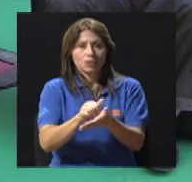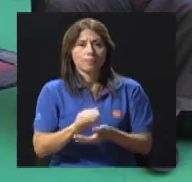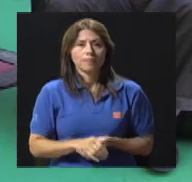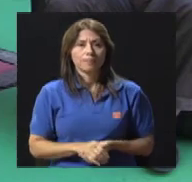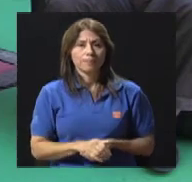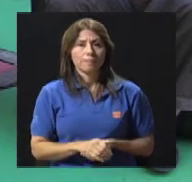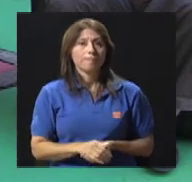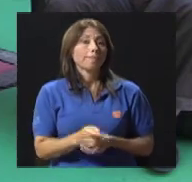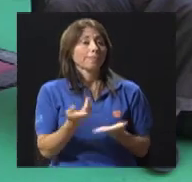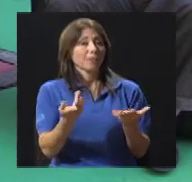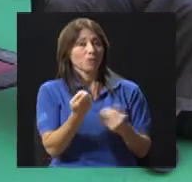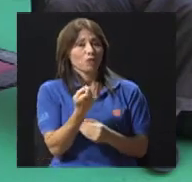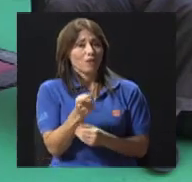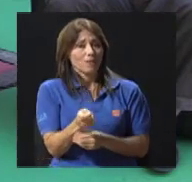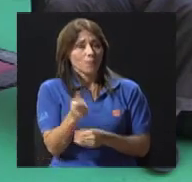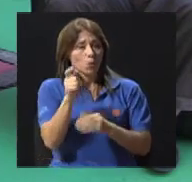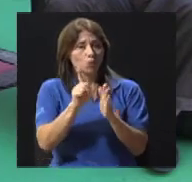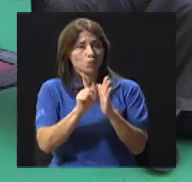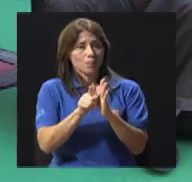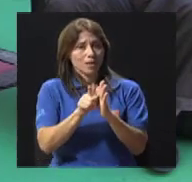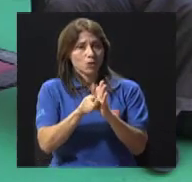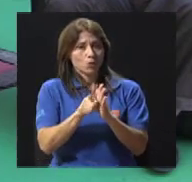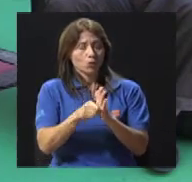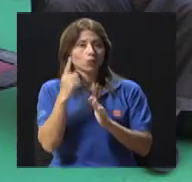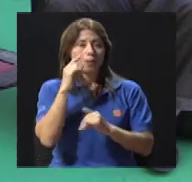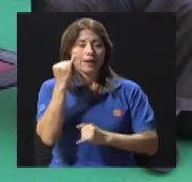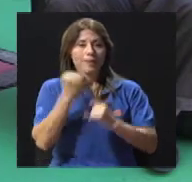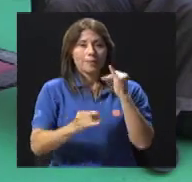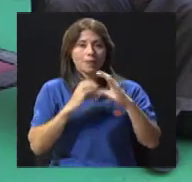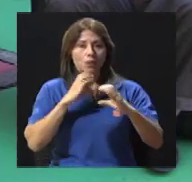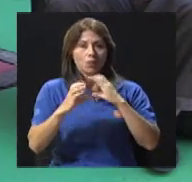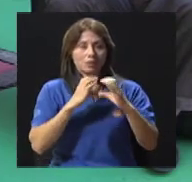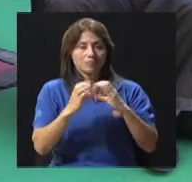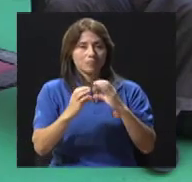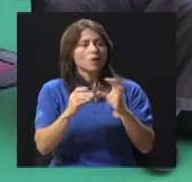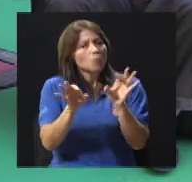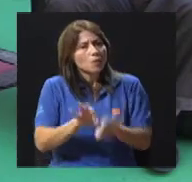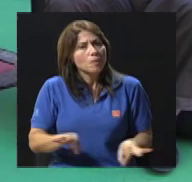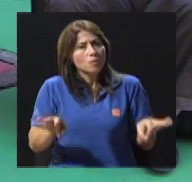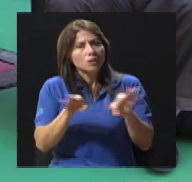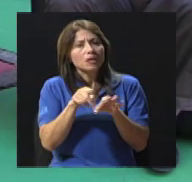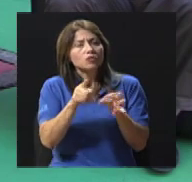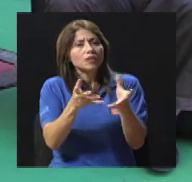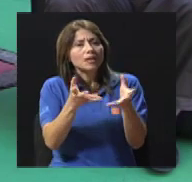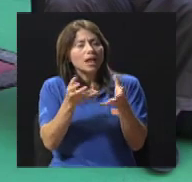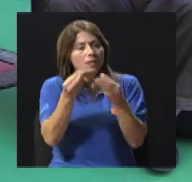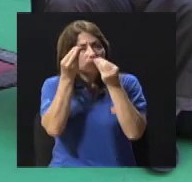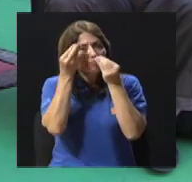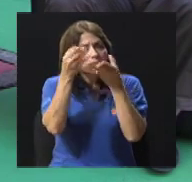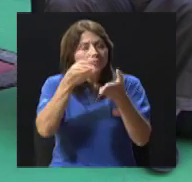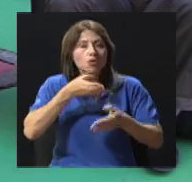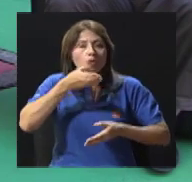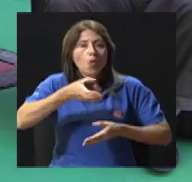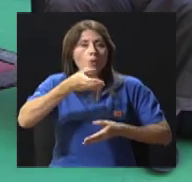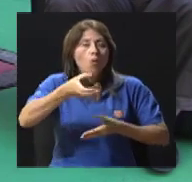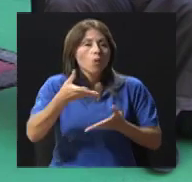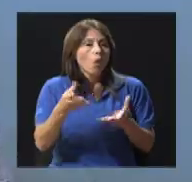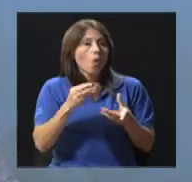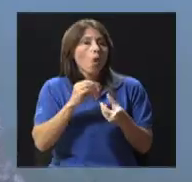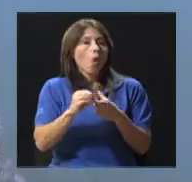quedan pocos minutos de esta conversación, doctor, y sería muy valioso recomendaciones finales o bien si usted desea recapitular algo de esta